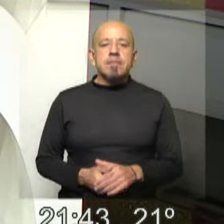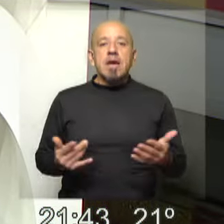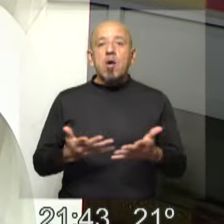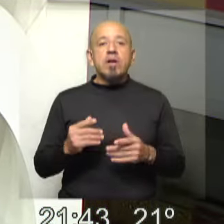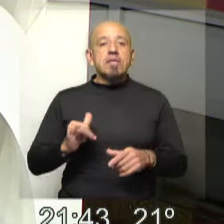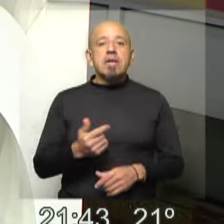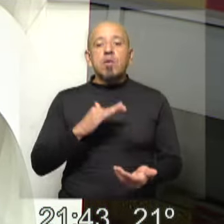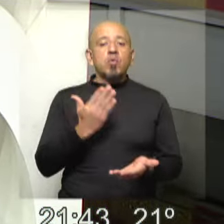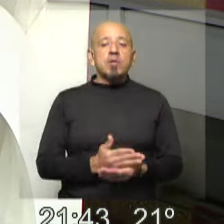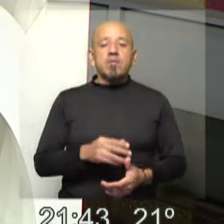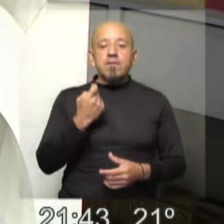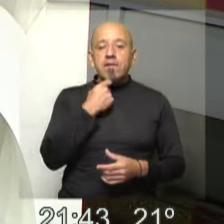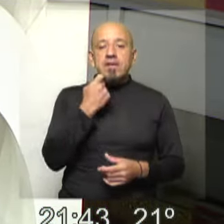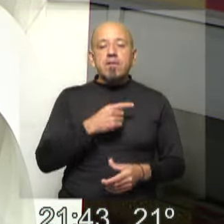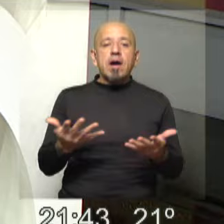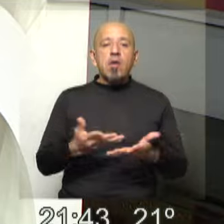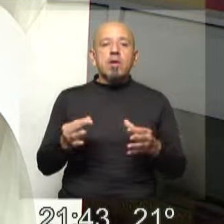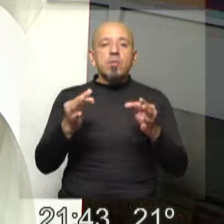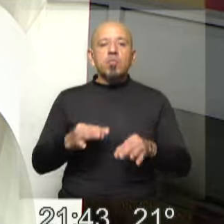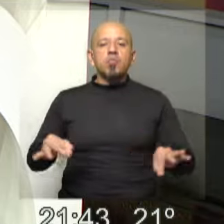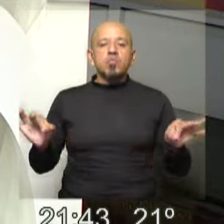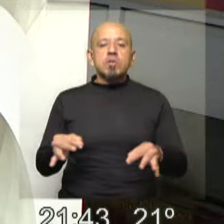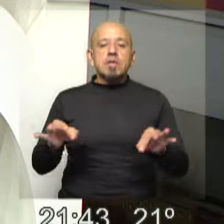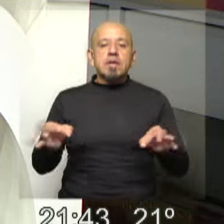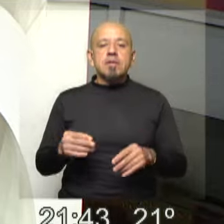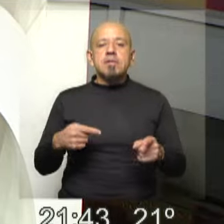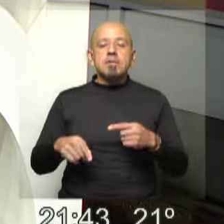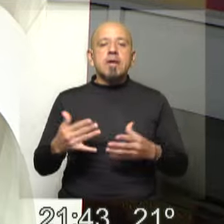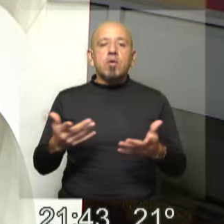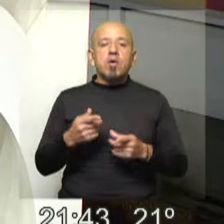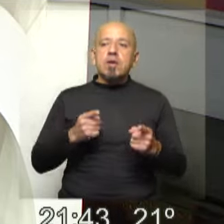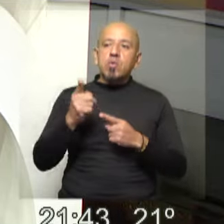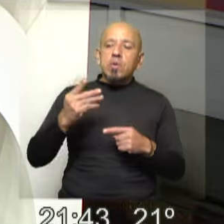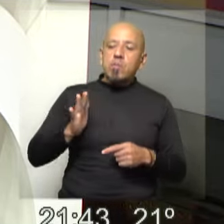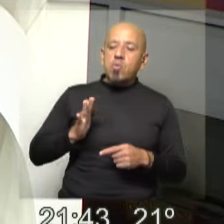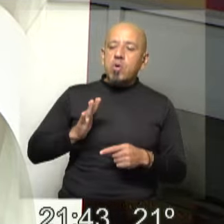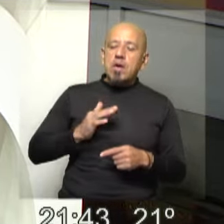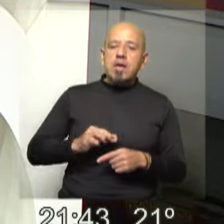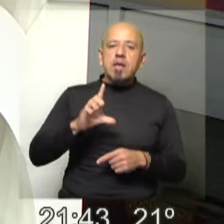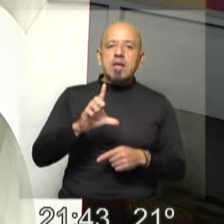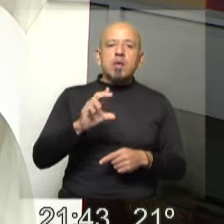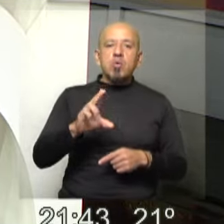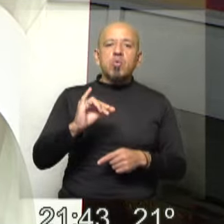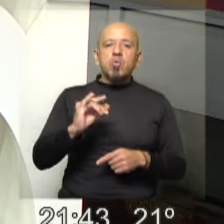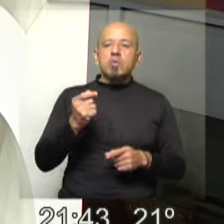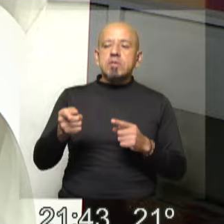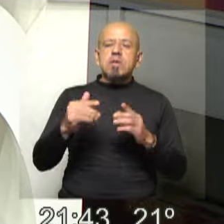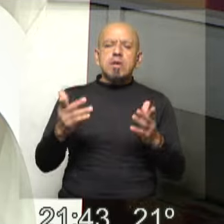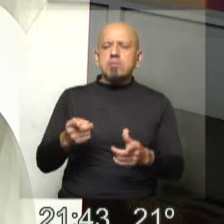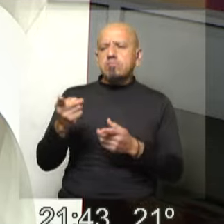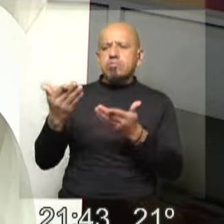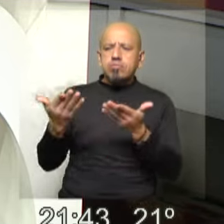último bloque de Mirá Montevideo. Hoy llega la música en vivo al programa y esta vez con Lucía Severino, música, compositora,